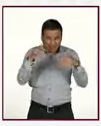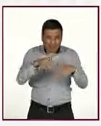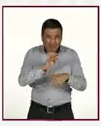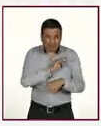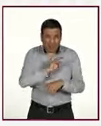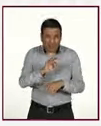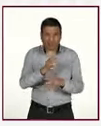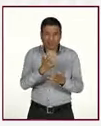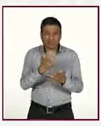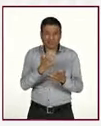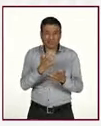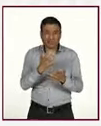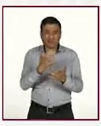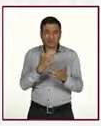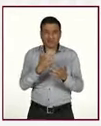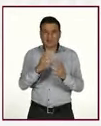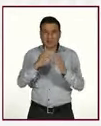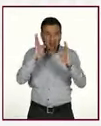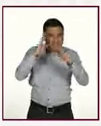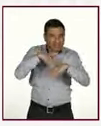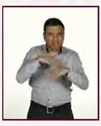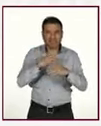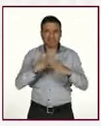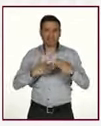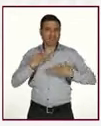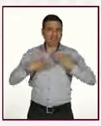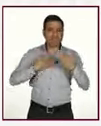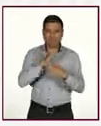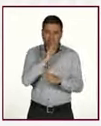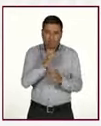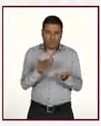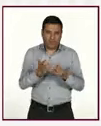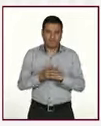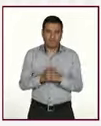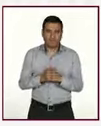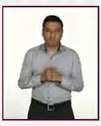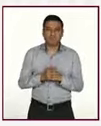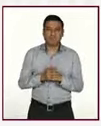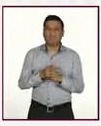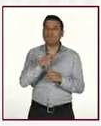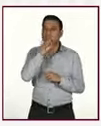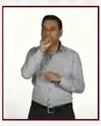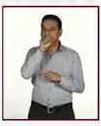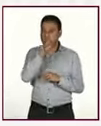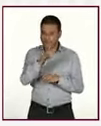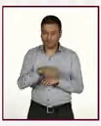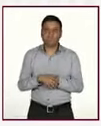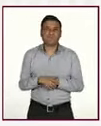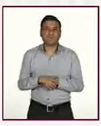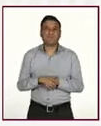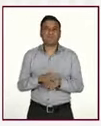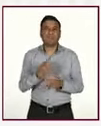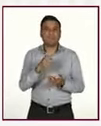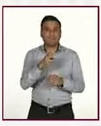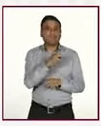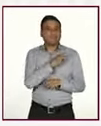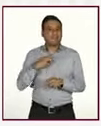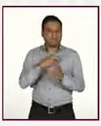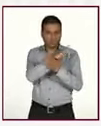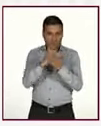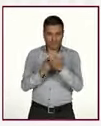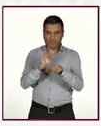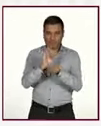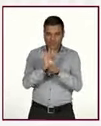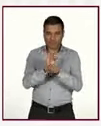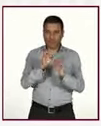como de manera de ocio, ¿no? Las políticas de protección, que tenemos muchas para evitar la trata de niños, la salud